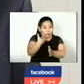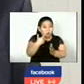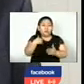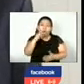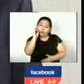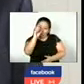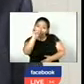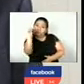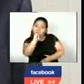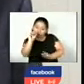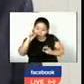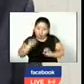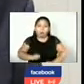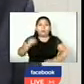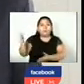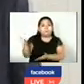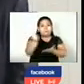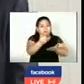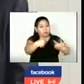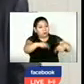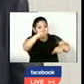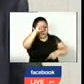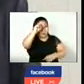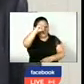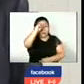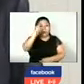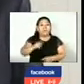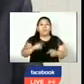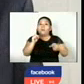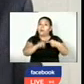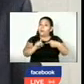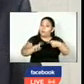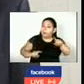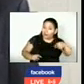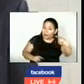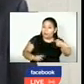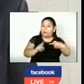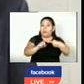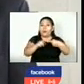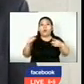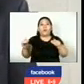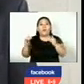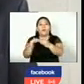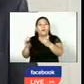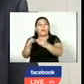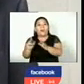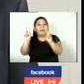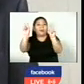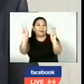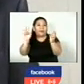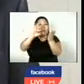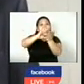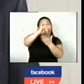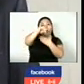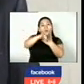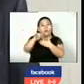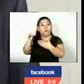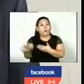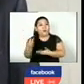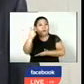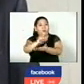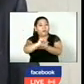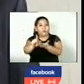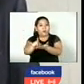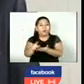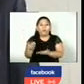fondos para que se pueda seguir trabajando. Digamos, eso es una primera instancia, se tiene mi nueva escuela también, que son 200 millones